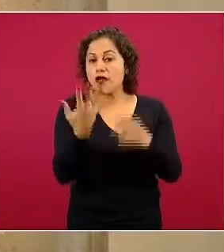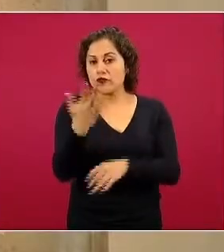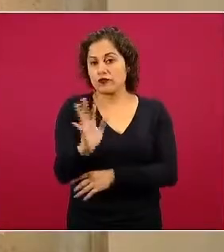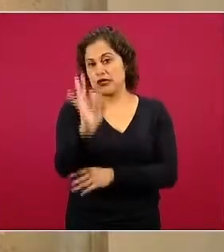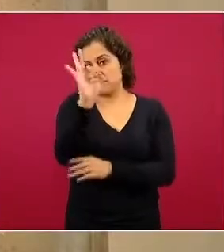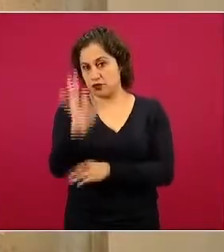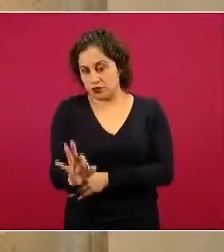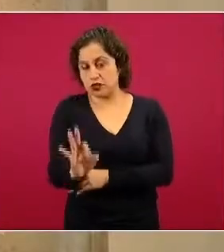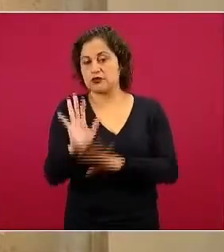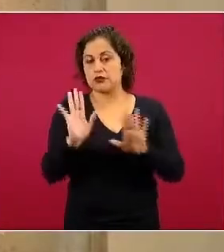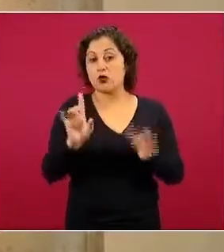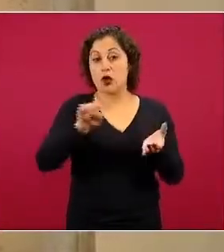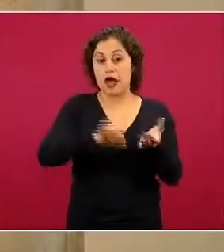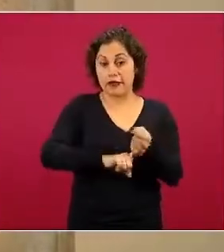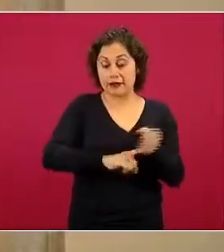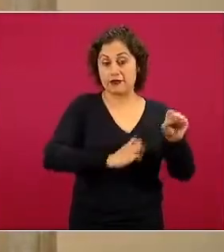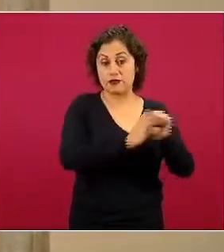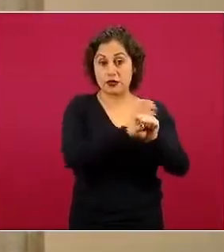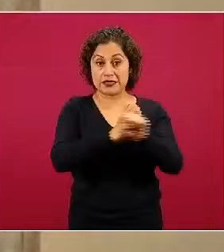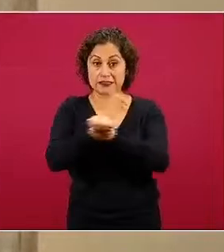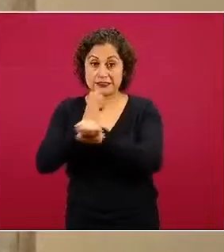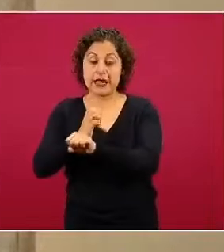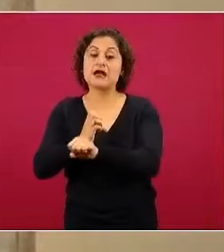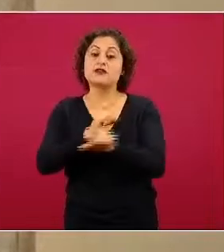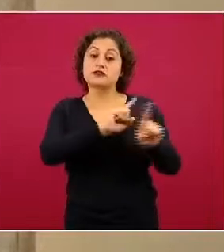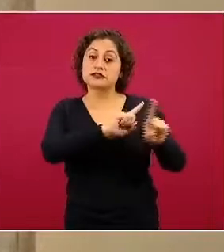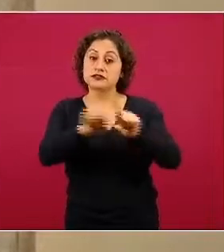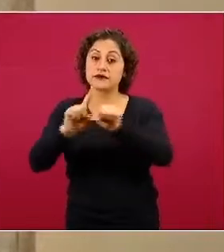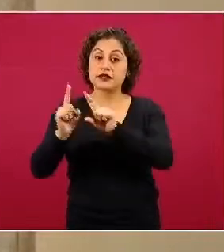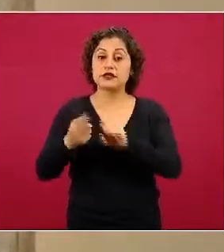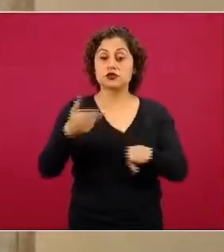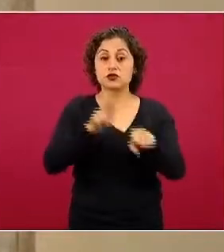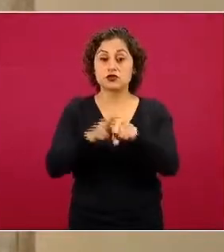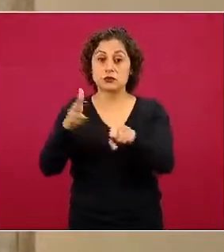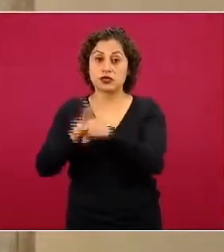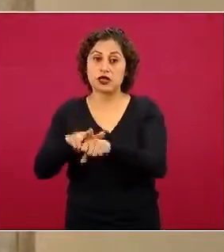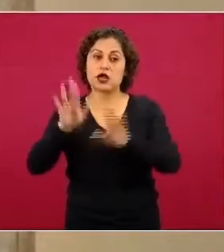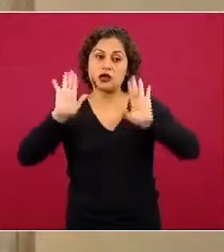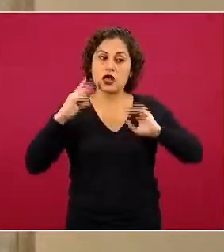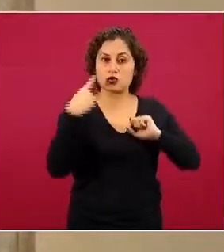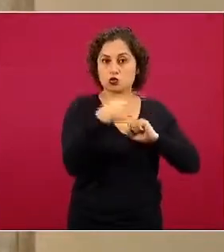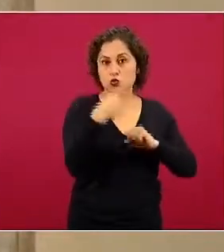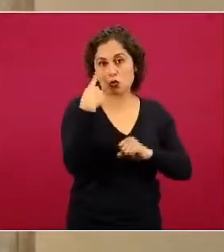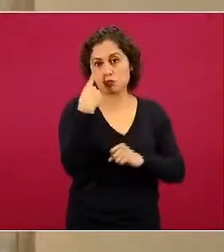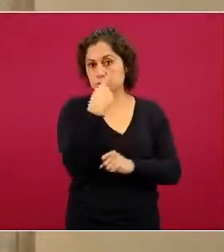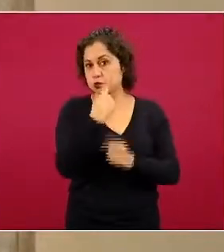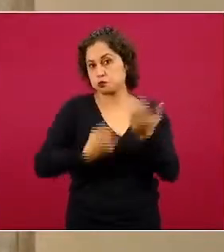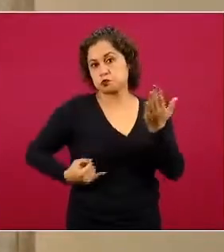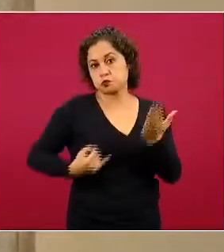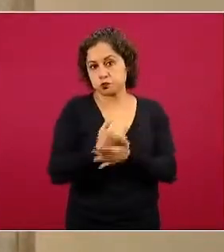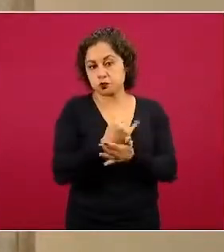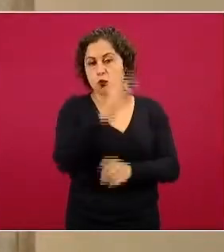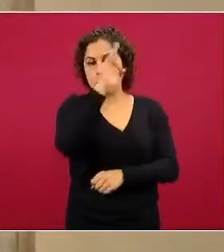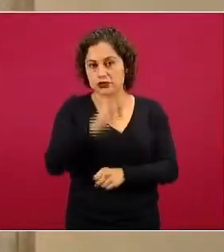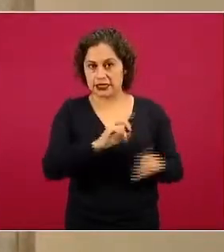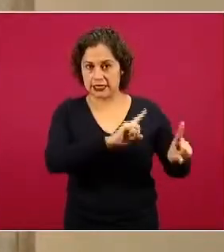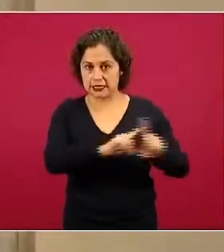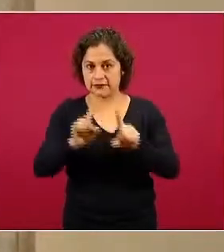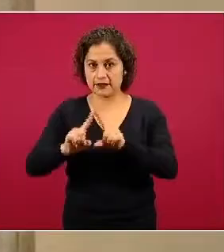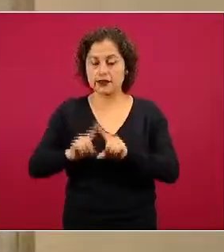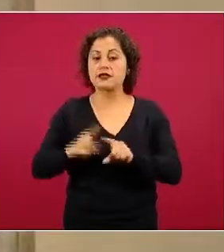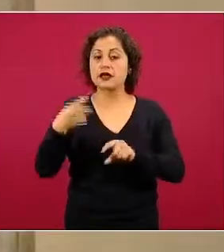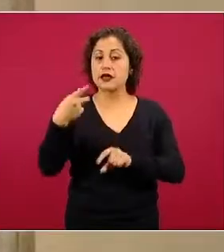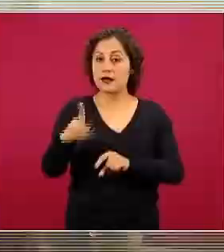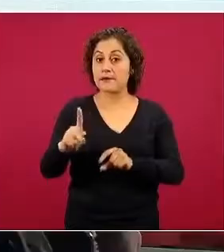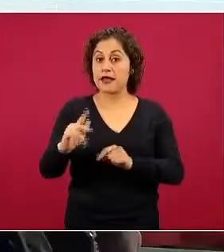estados, las entidades federativas, los servicios de salud han tomado diferentes porcentajes, pero el mínimo es el 10%. Hay estados que han